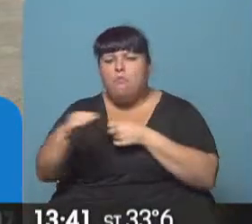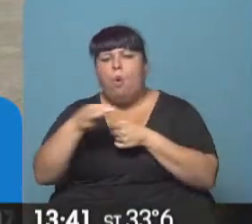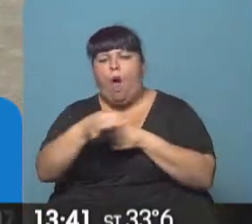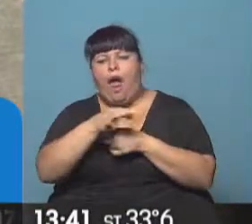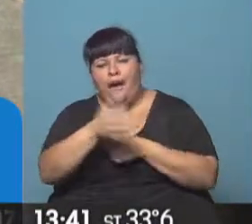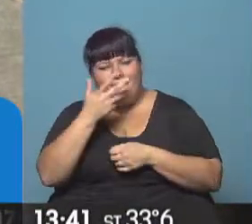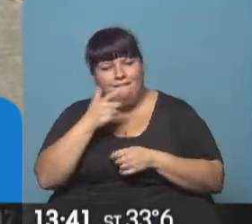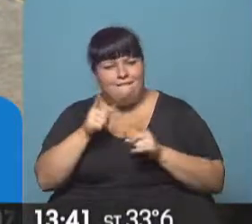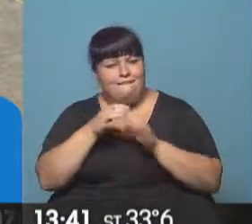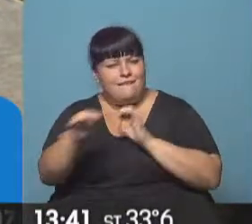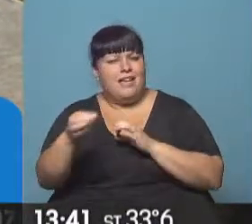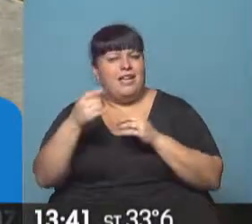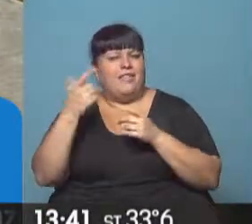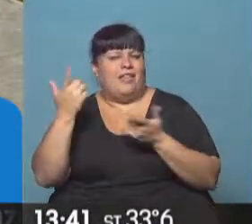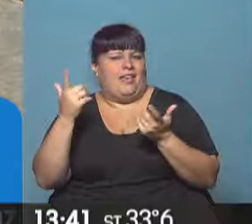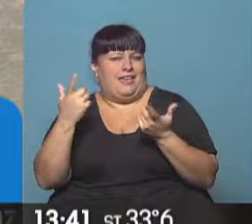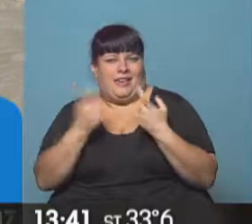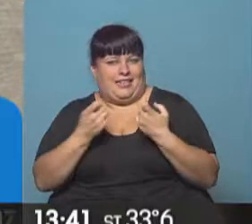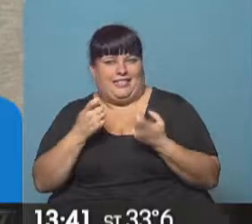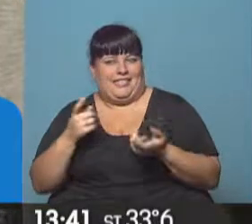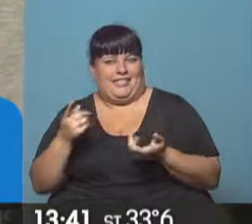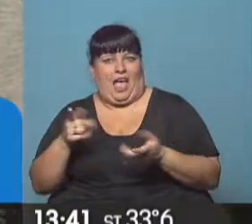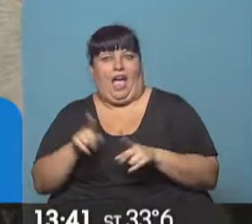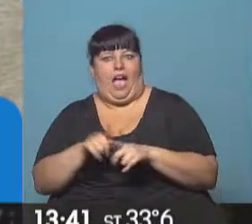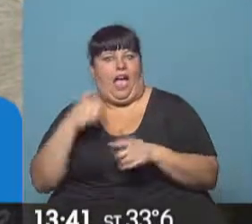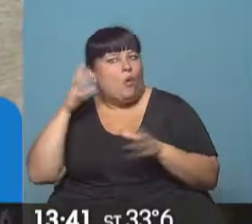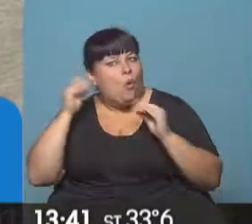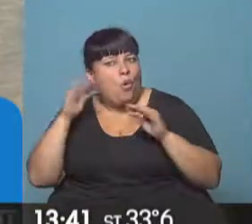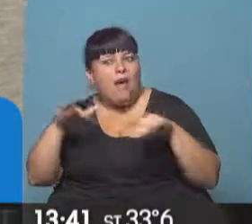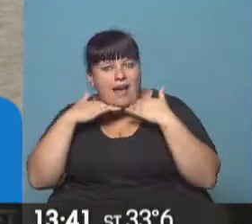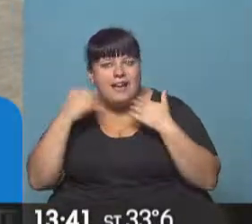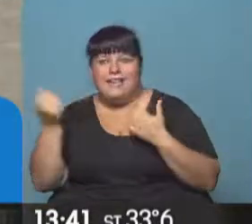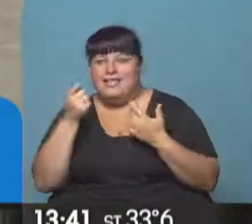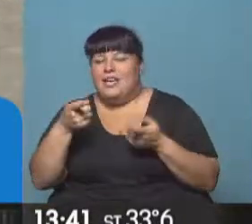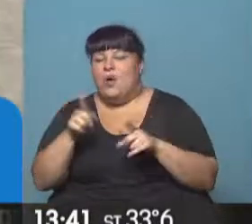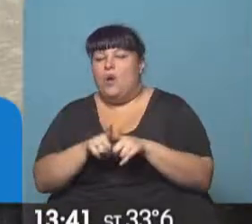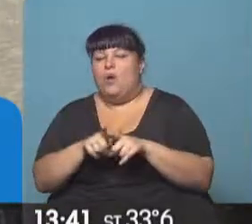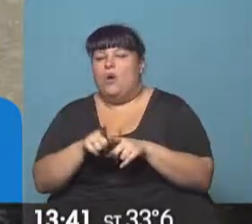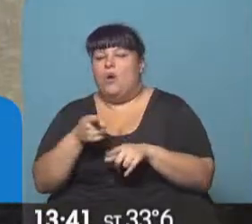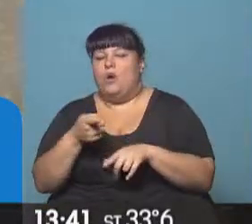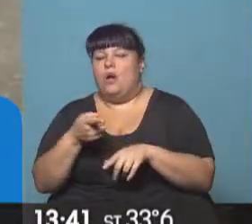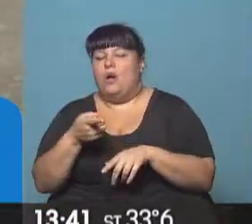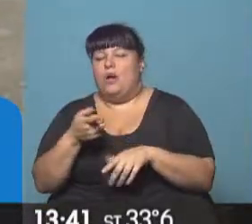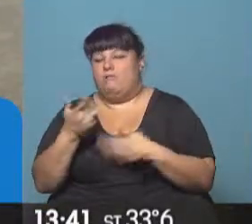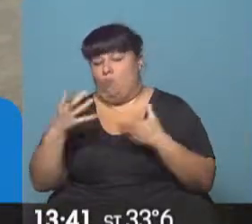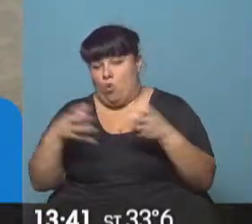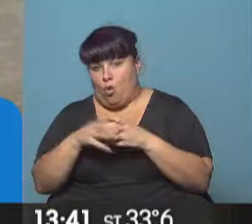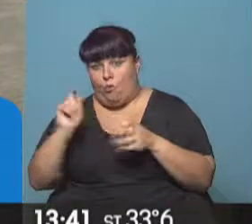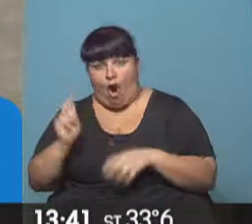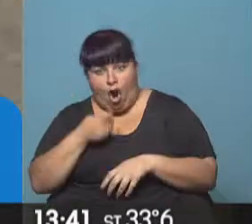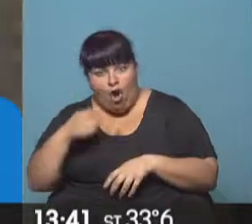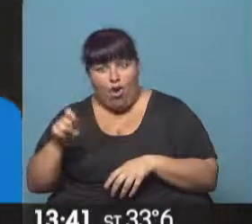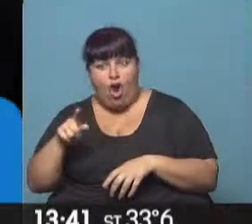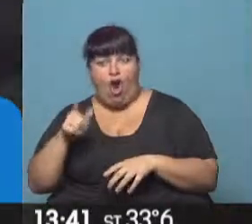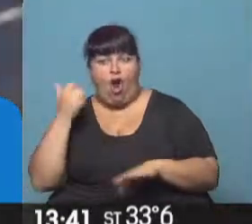pueblos que están ávidos de escucharnos, ávidos de tener una banda de rock